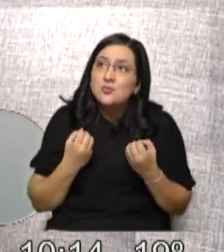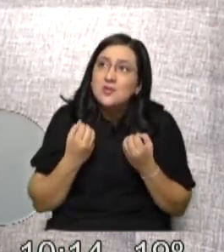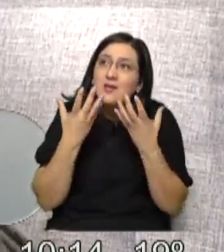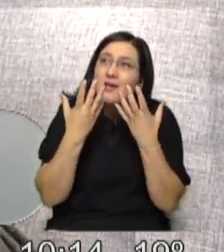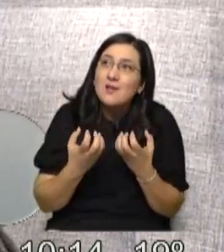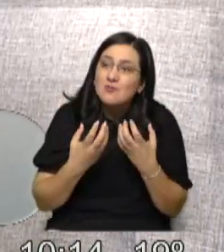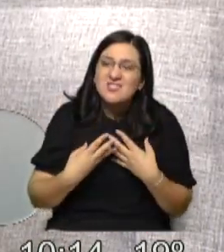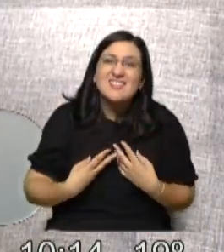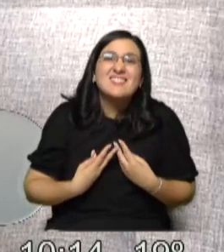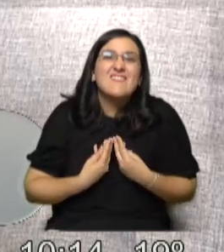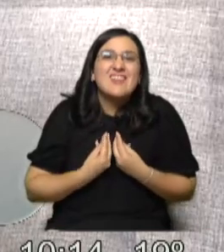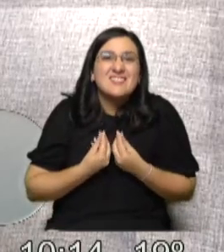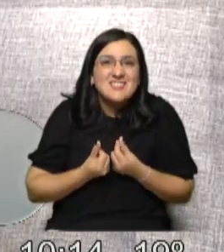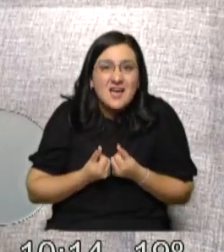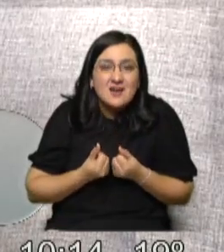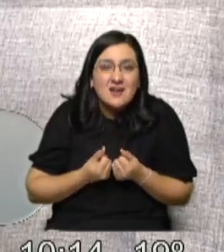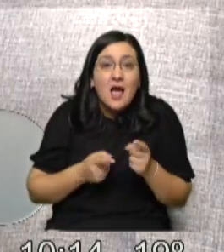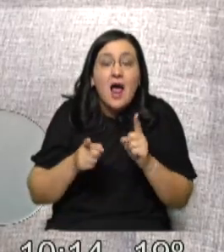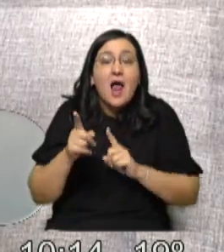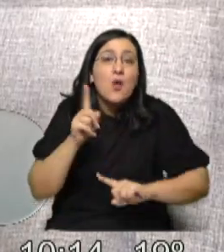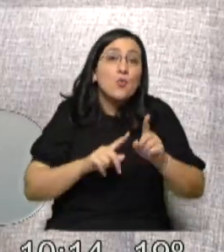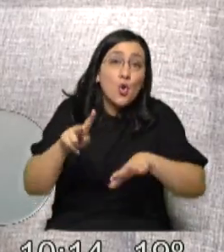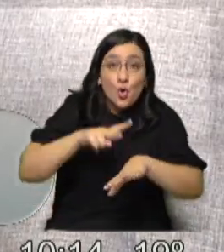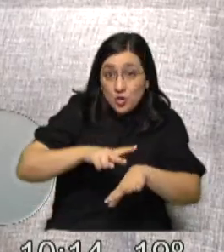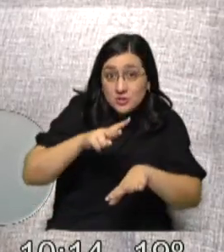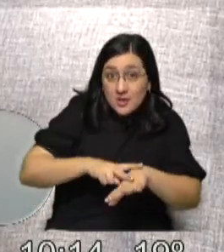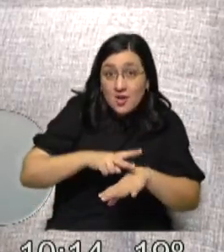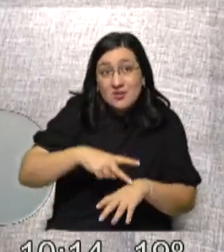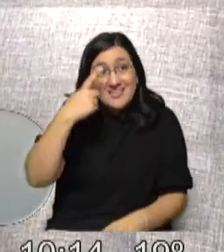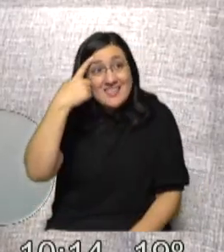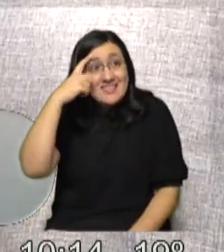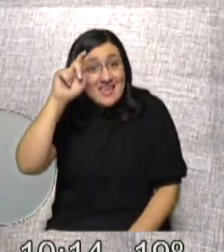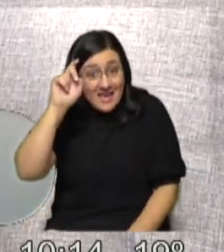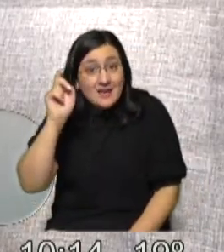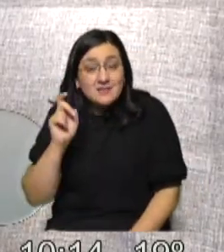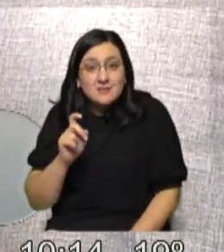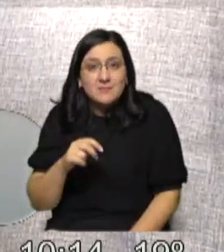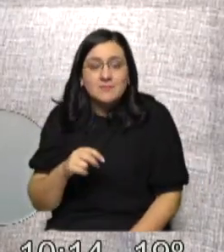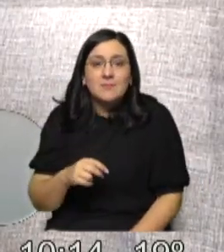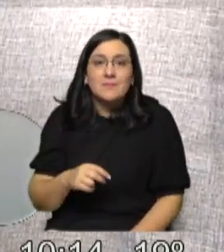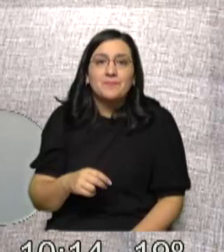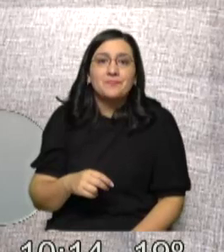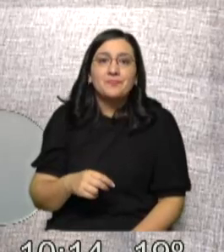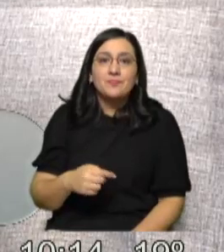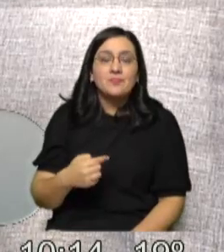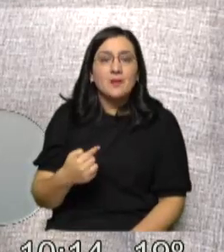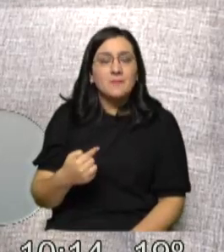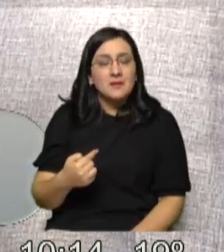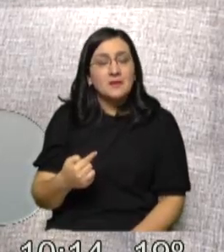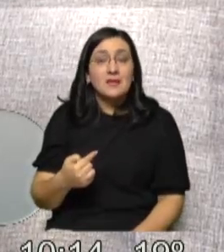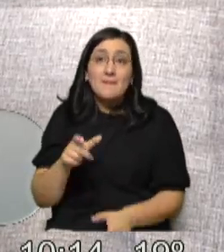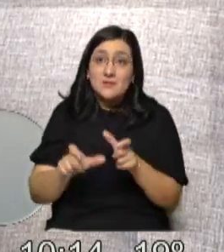como decía Seba, algunos tips, algunas ideas, para que en realidad tal vez en ese sentido yo me pueda identificar con